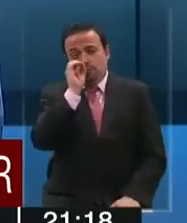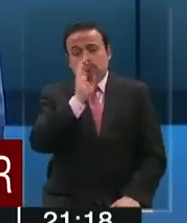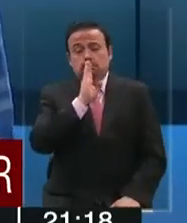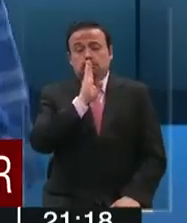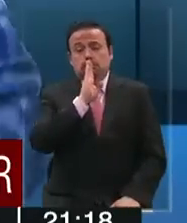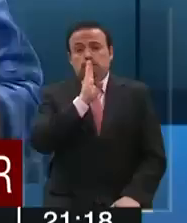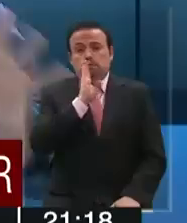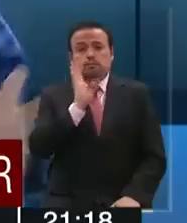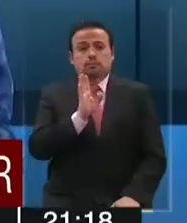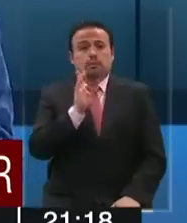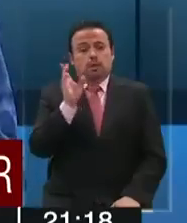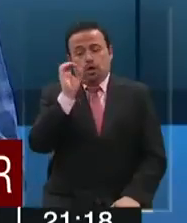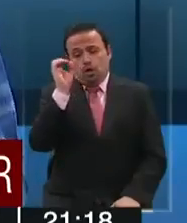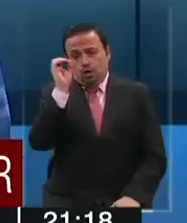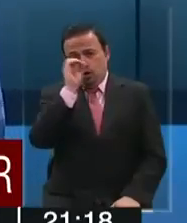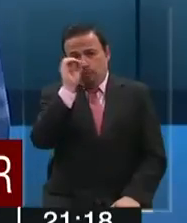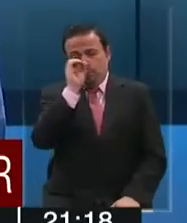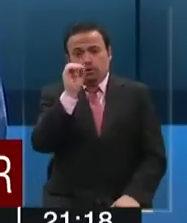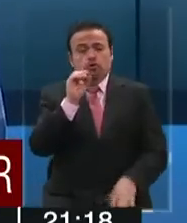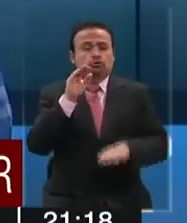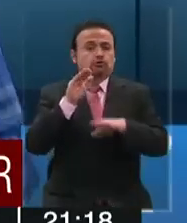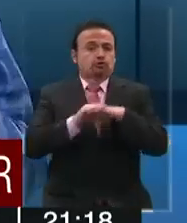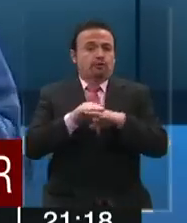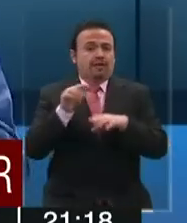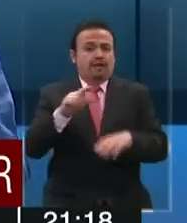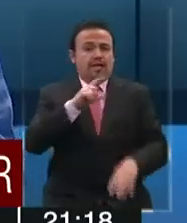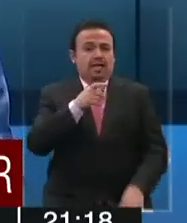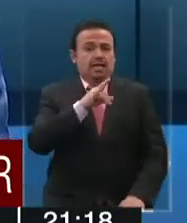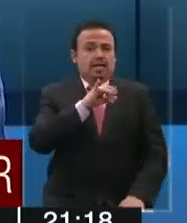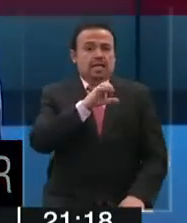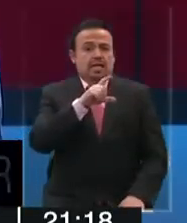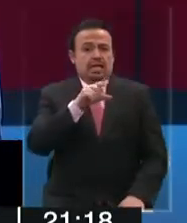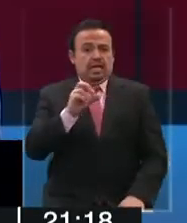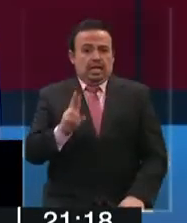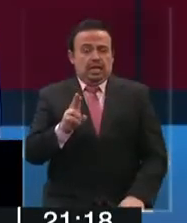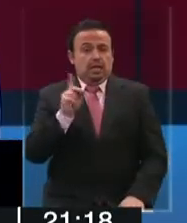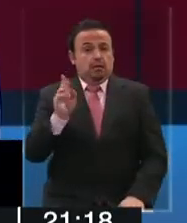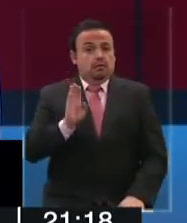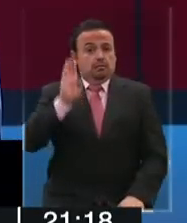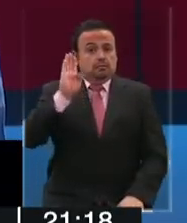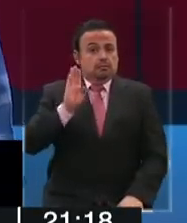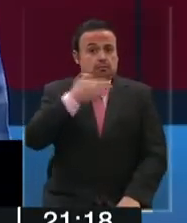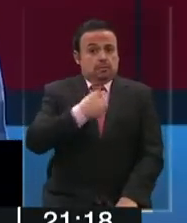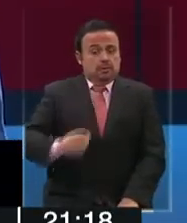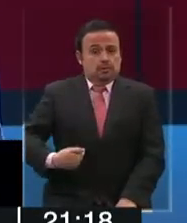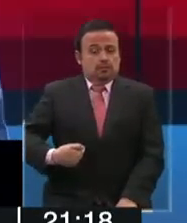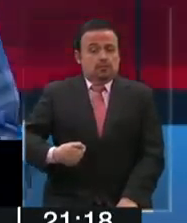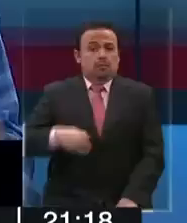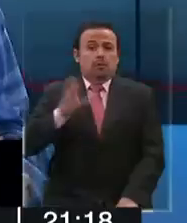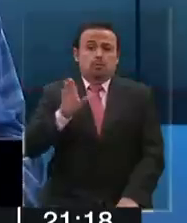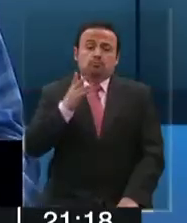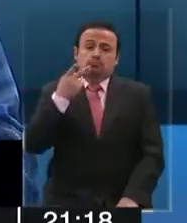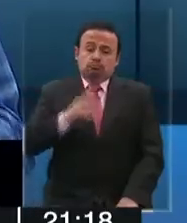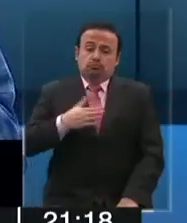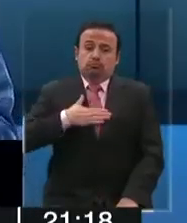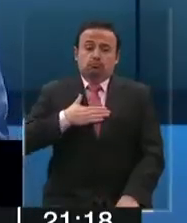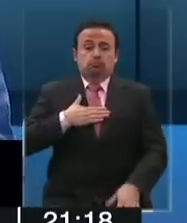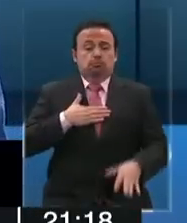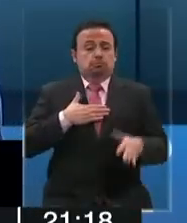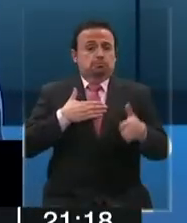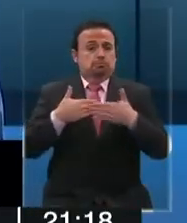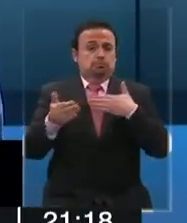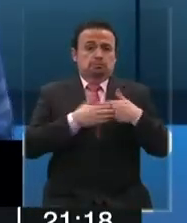él opina sobre lo que le concierne como candidato presidencial con total y